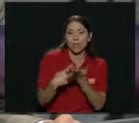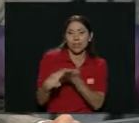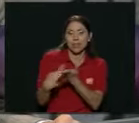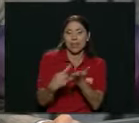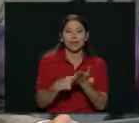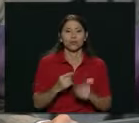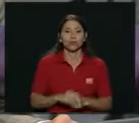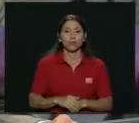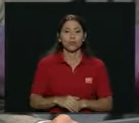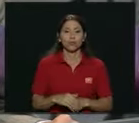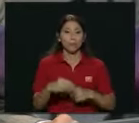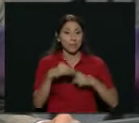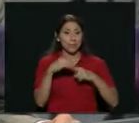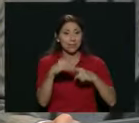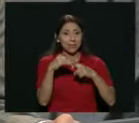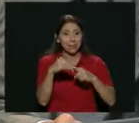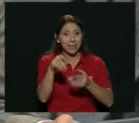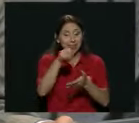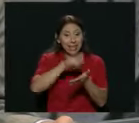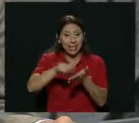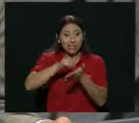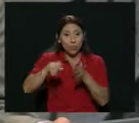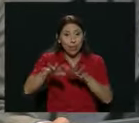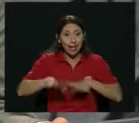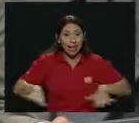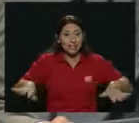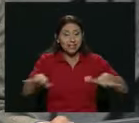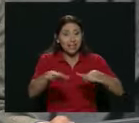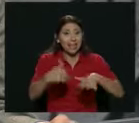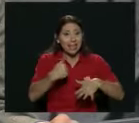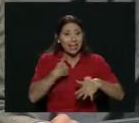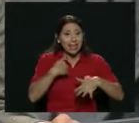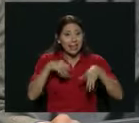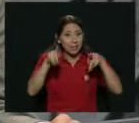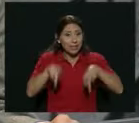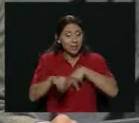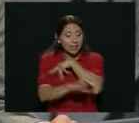sensación especialmente en las escuelas donde hay población migrante